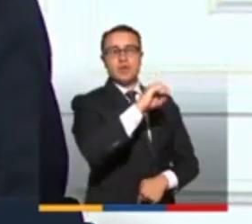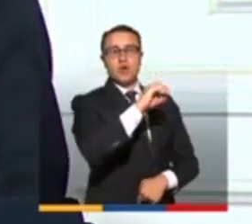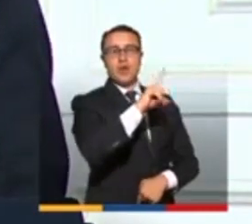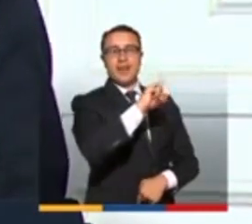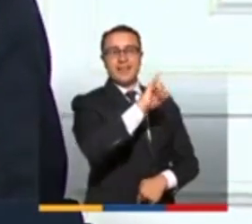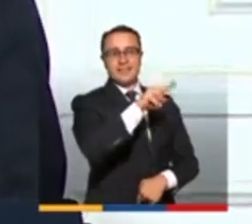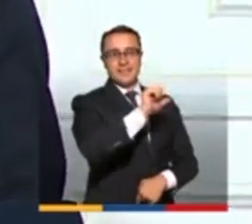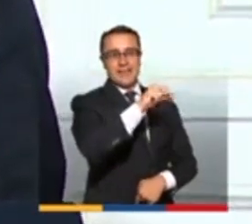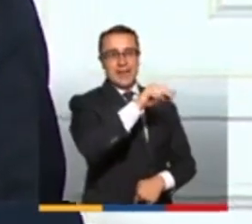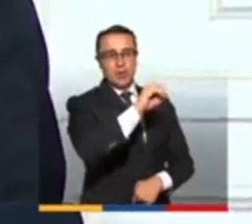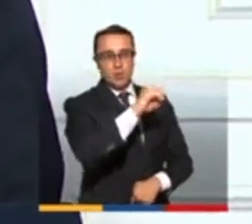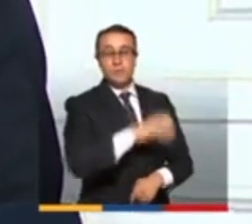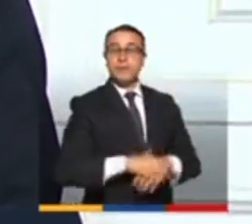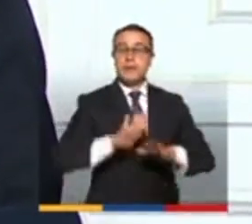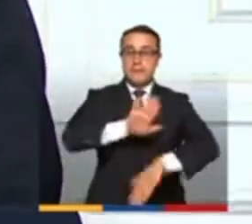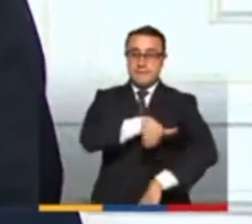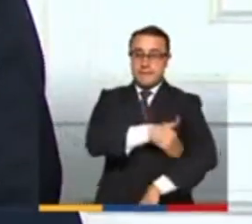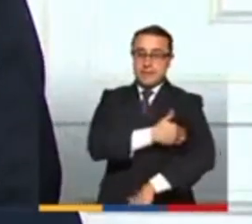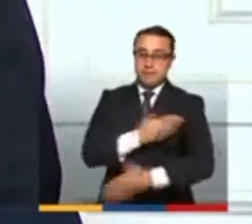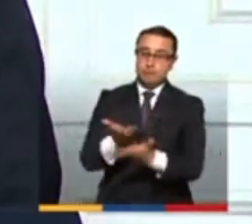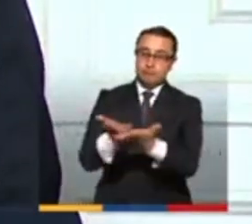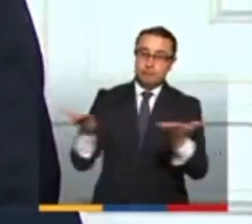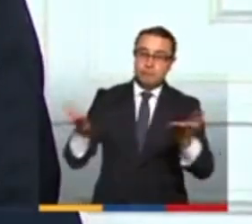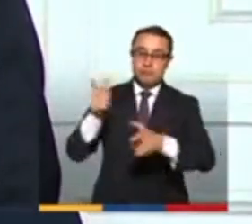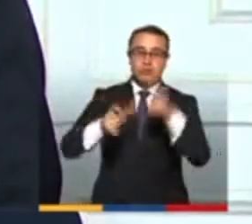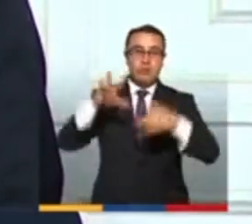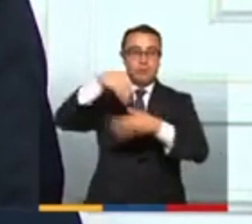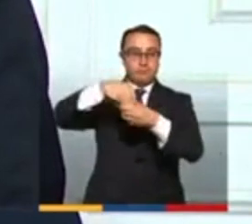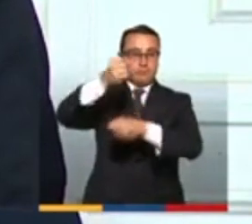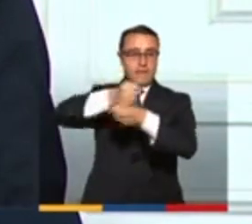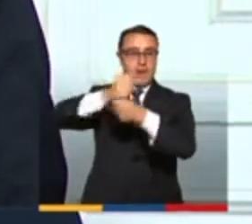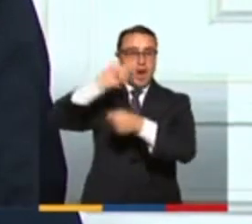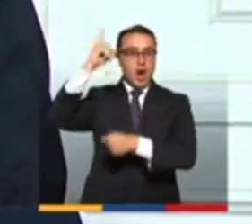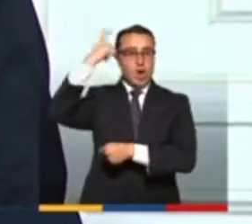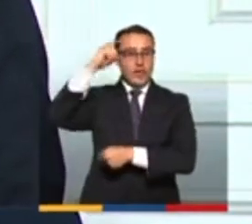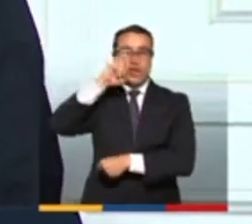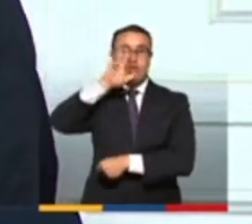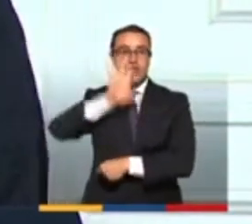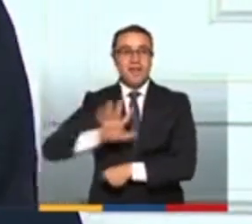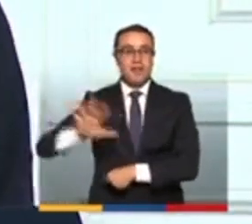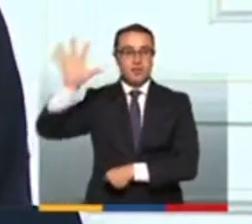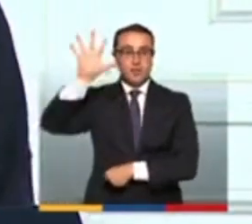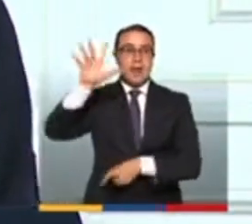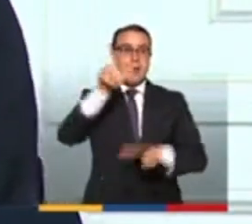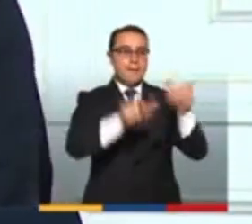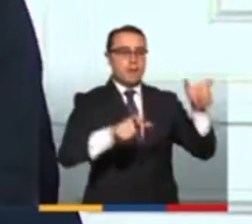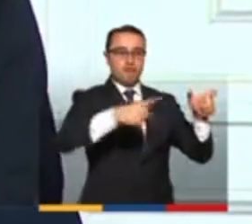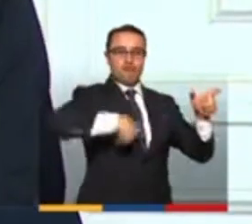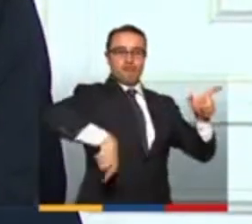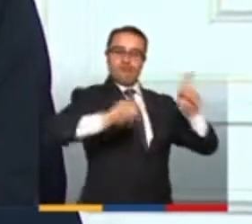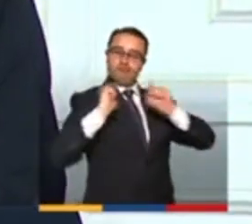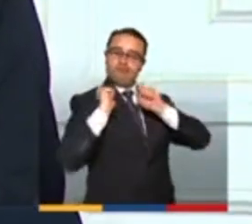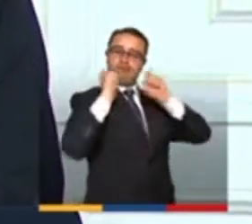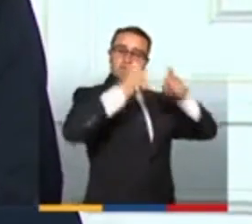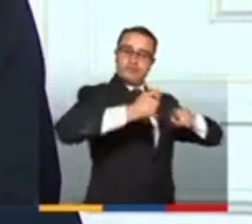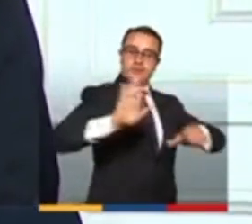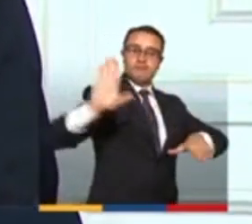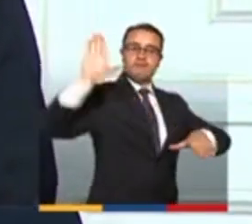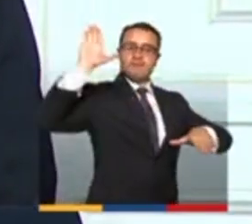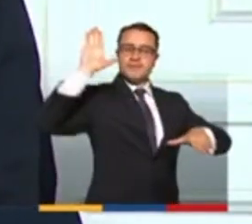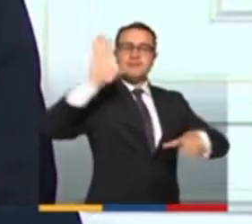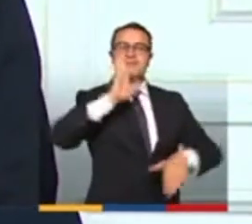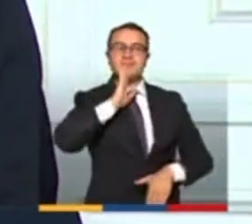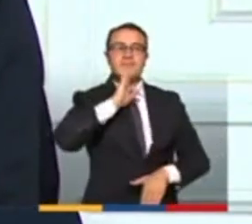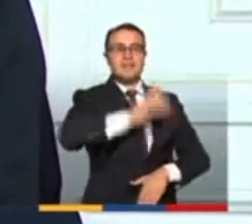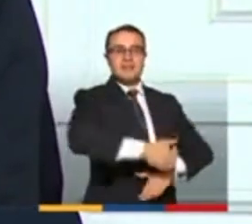ministra, ministros y funcionarios del Gobierno Nacional y posesionados, director general de la